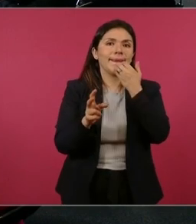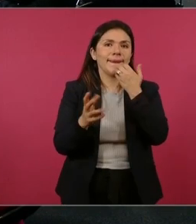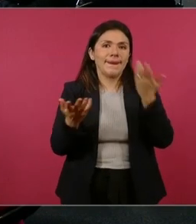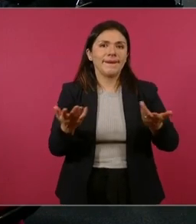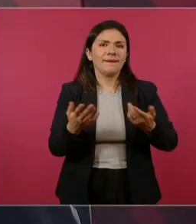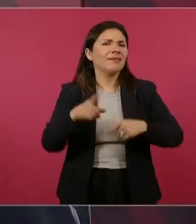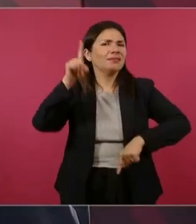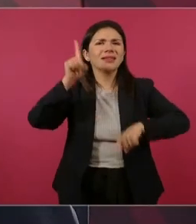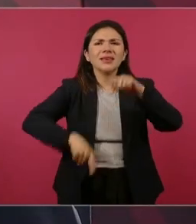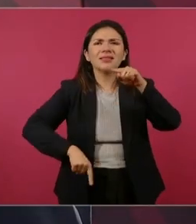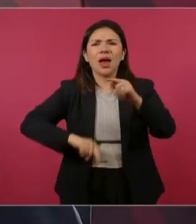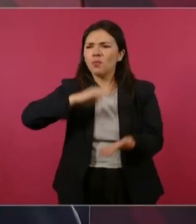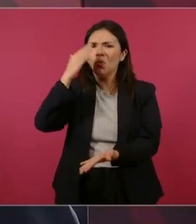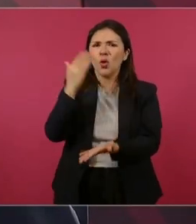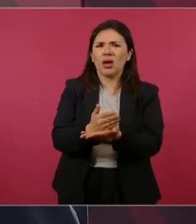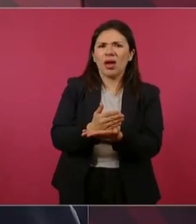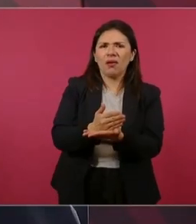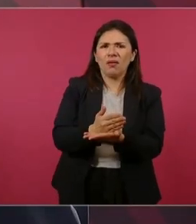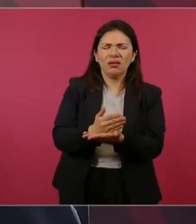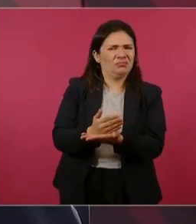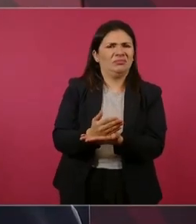suspender el bloqueo inhumano,